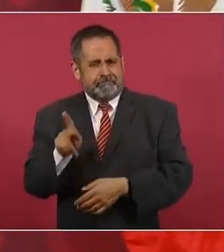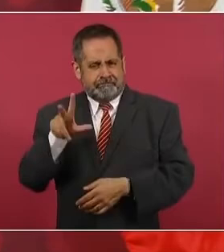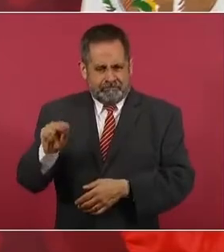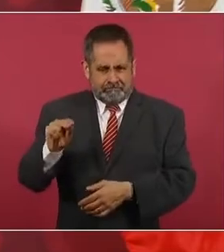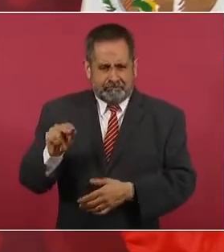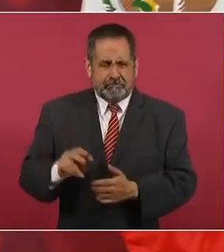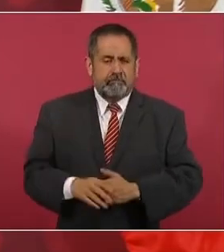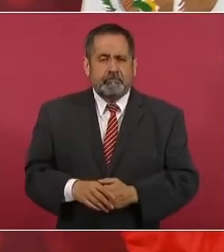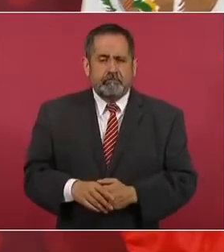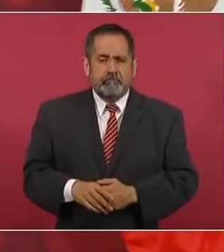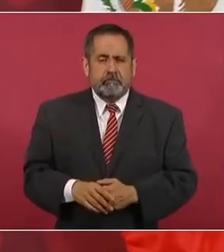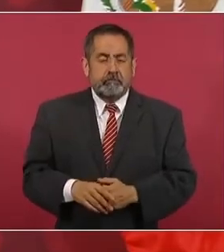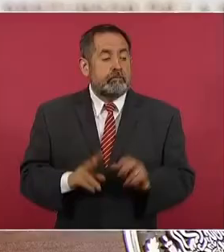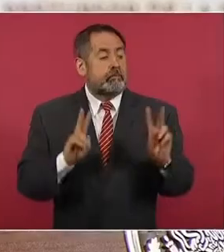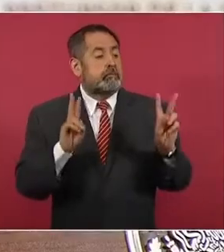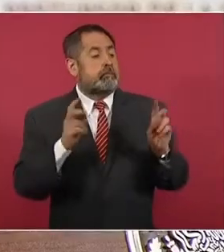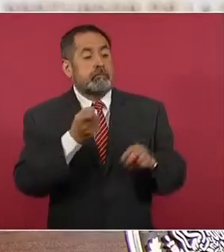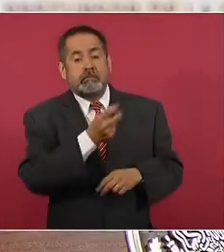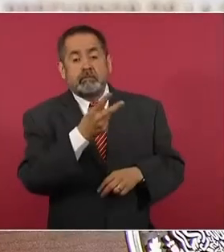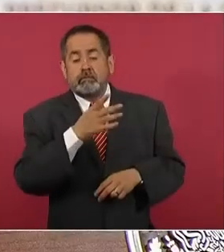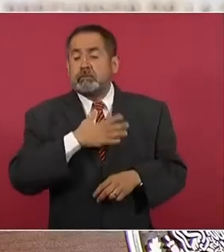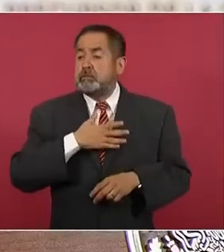Soy independiente,